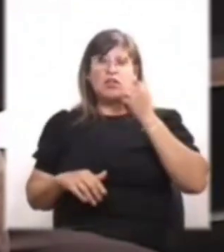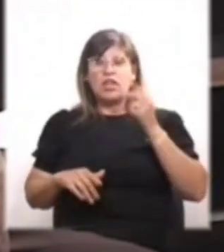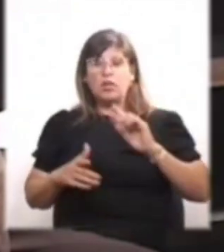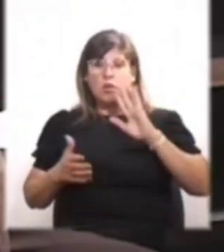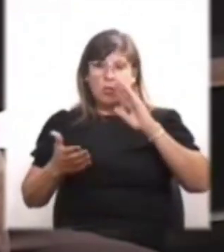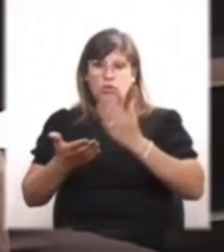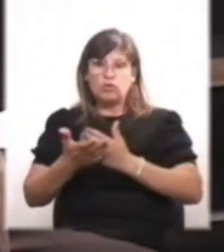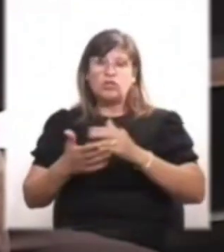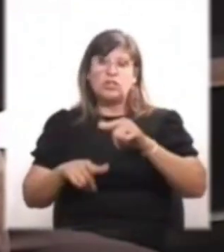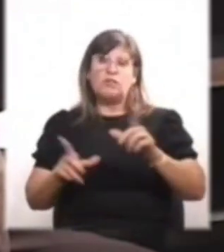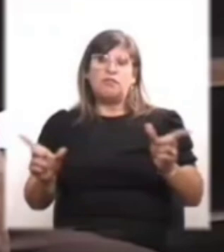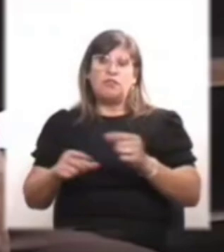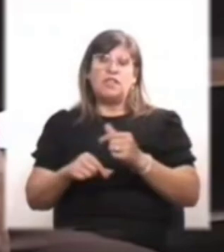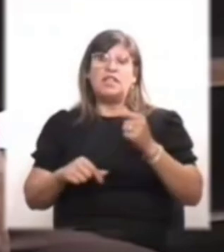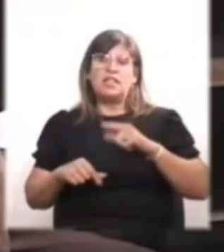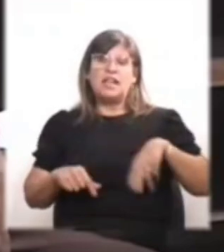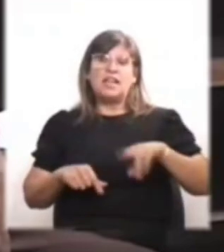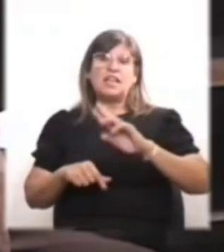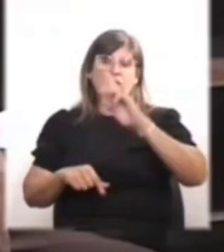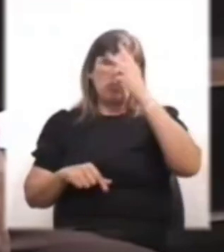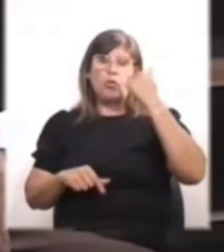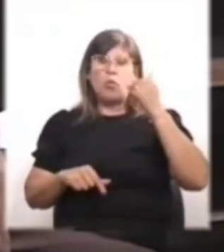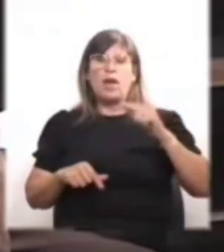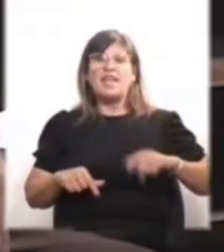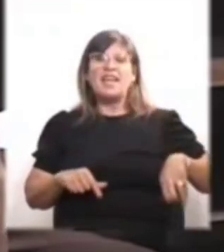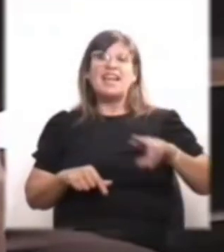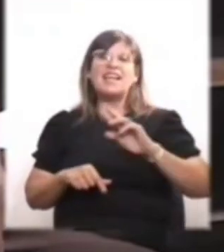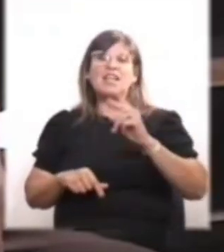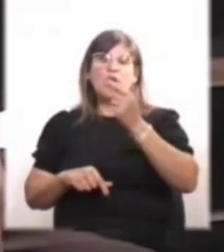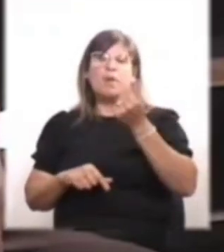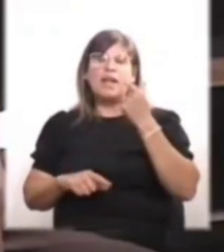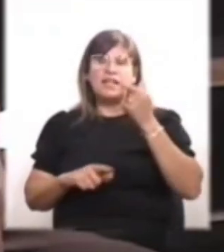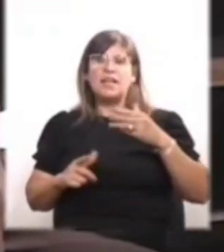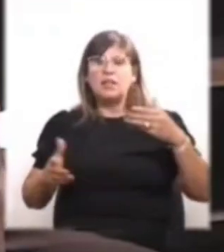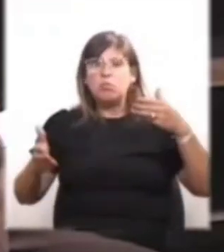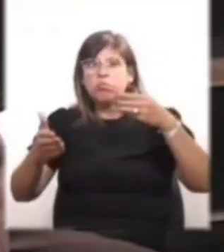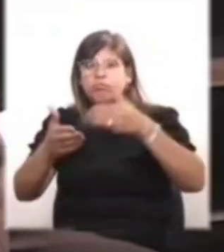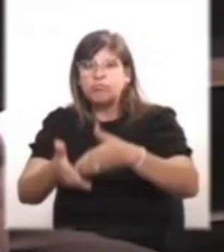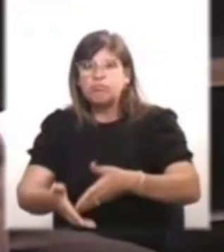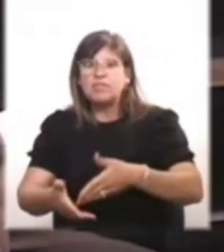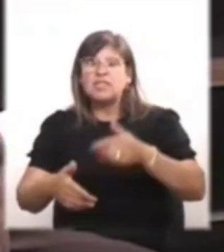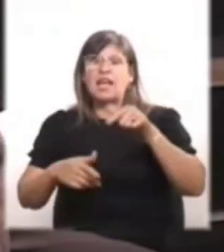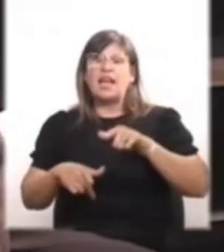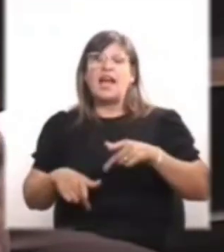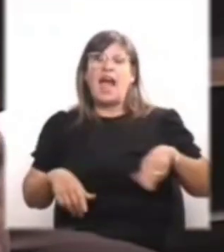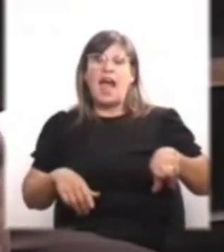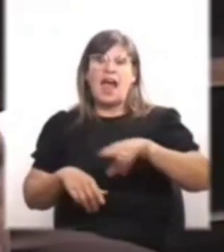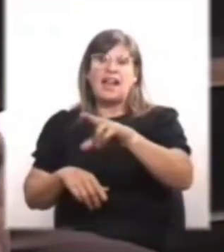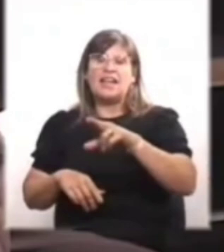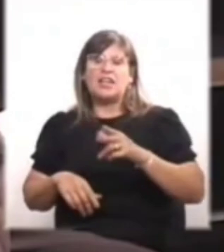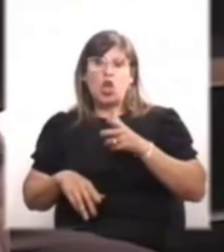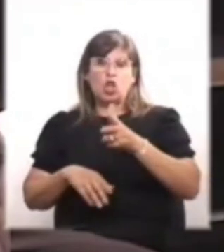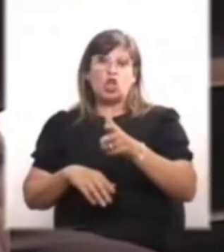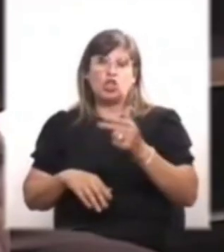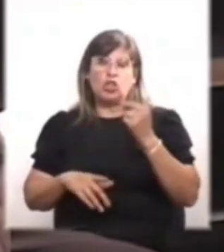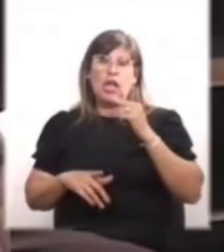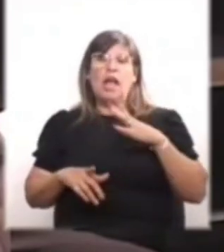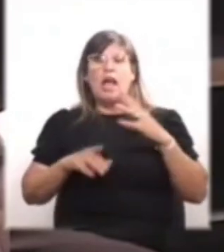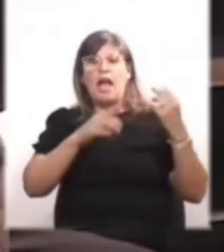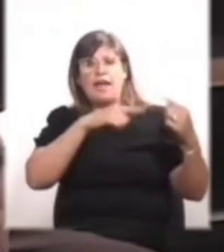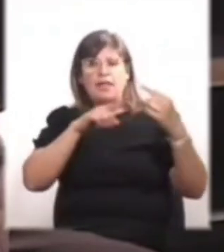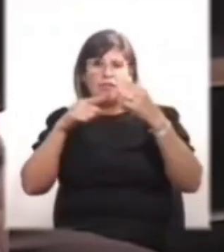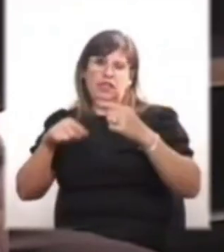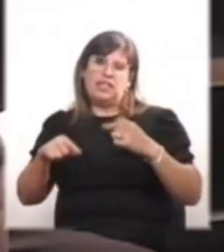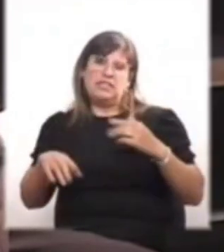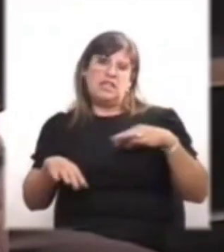Uruguay, pasa por toda la costa del Río de la Plata y se adentra en la costa rochense. O sea que hay una variedad riquísima que él ve,